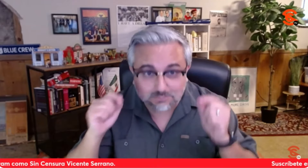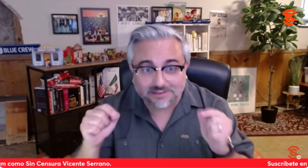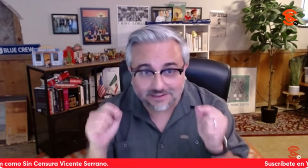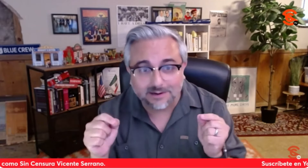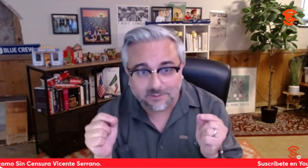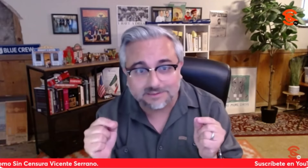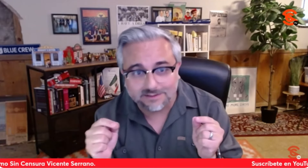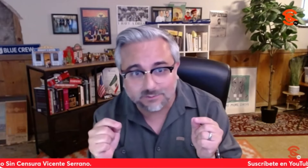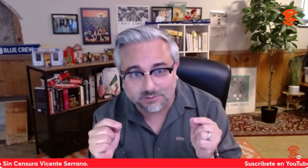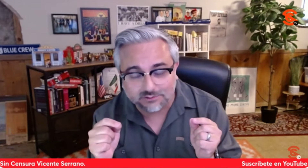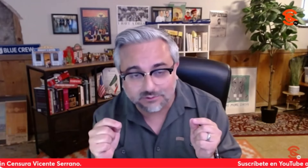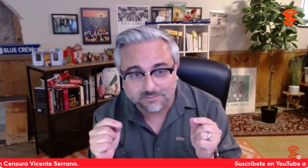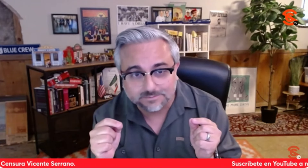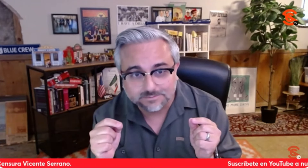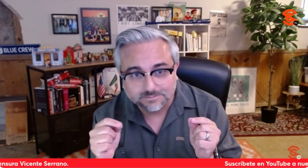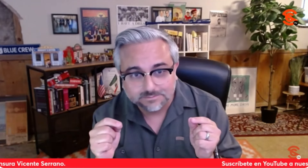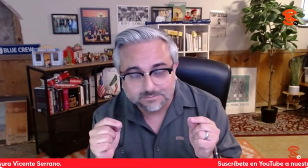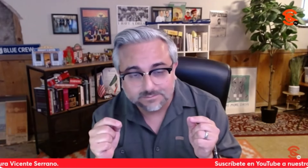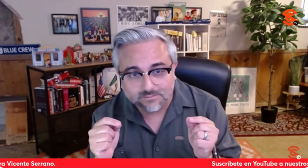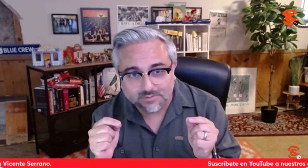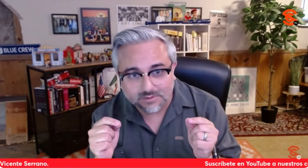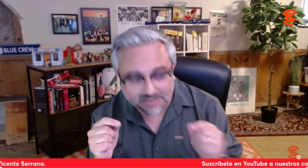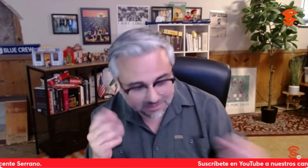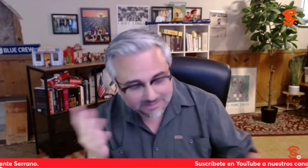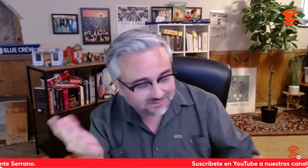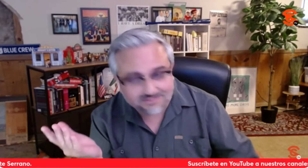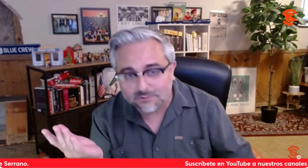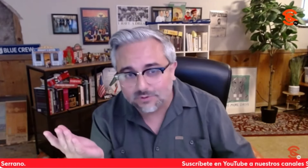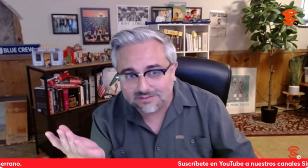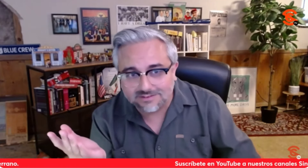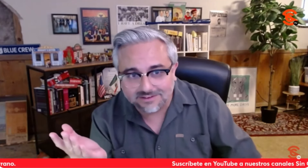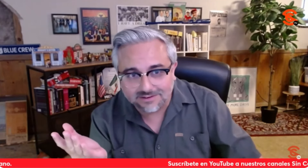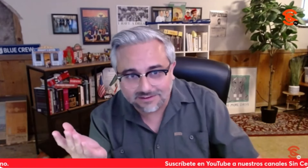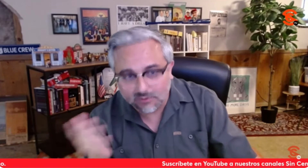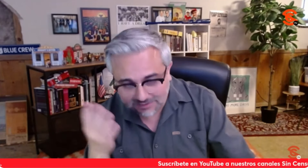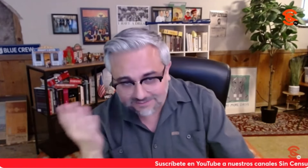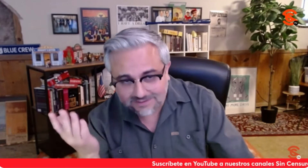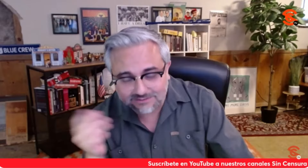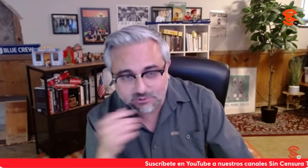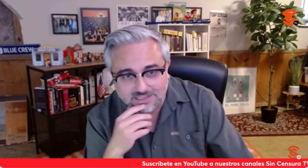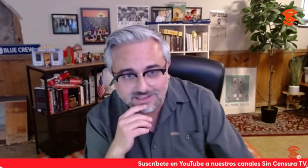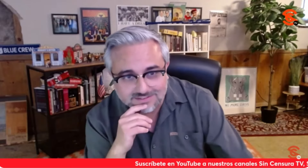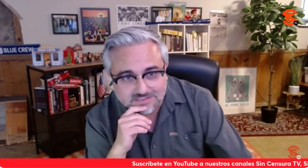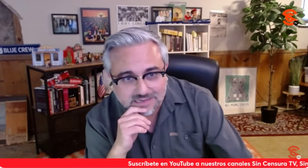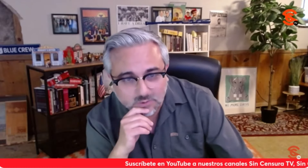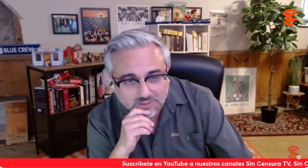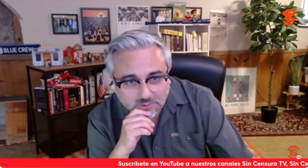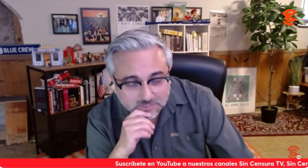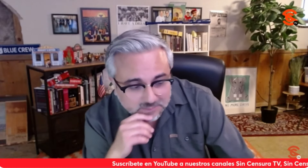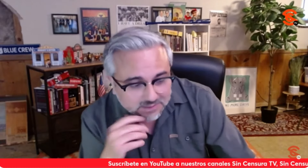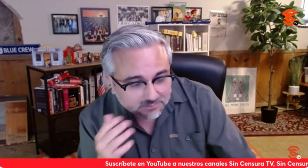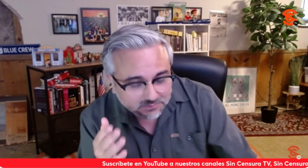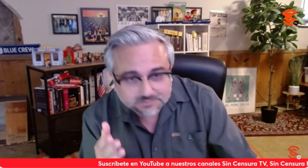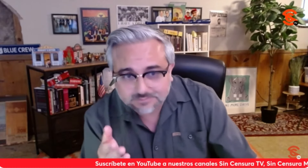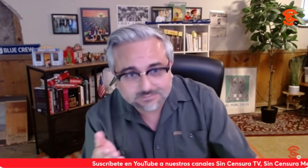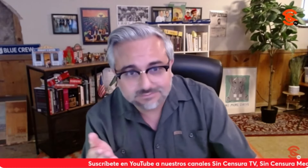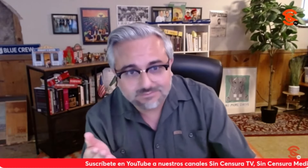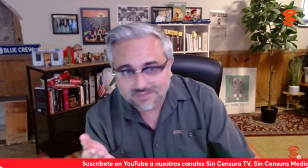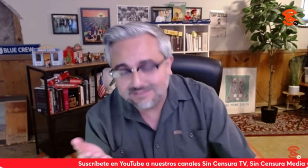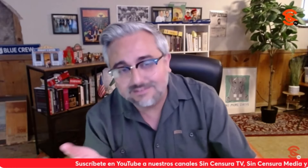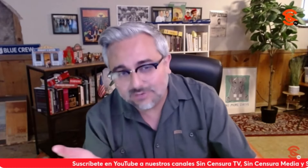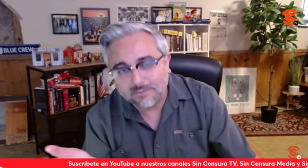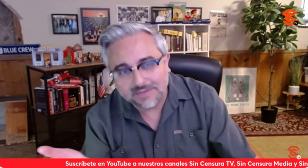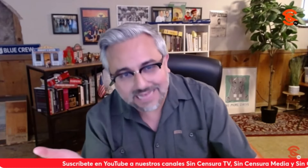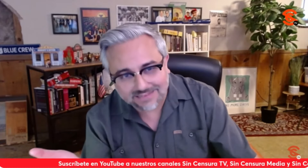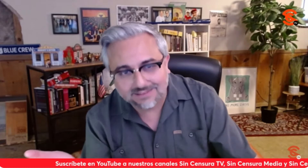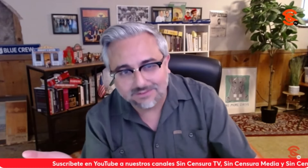me respetan la libertad de expresión. Y además, sin censuras, la señal se origina desde Chicago, Illinois, pero